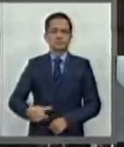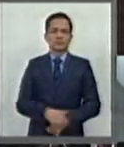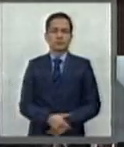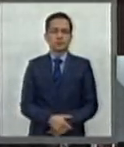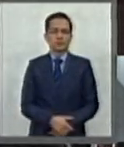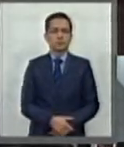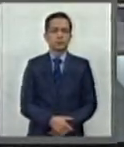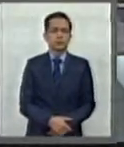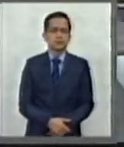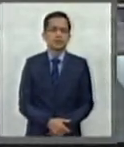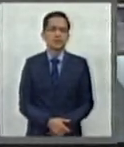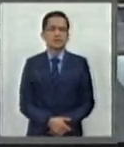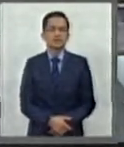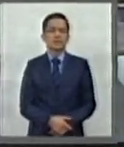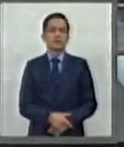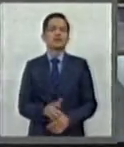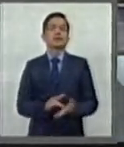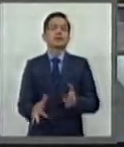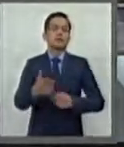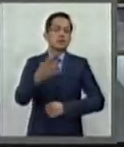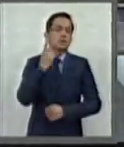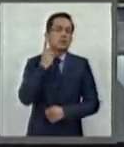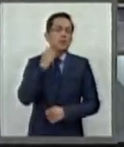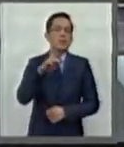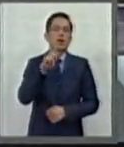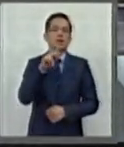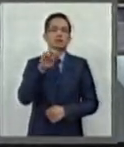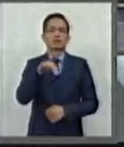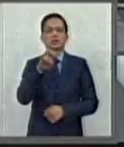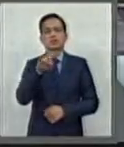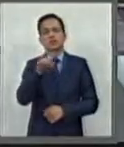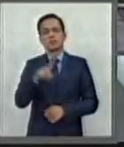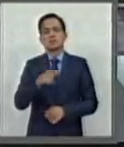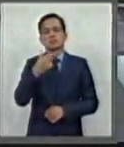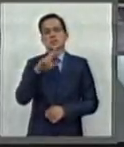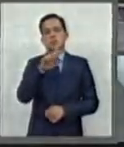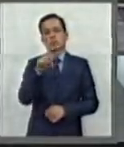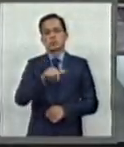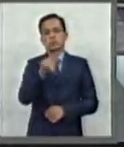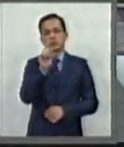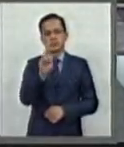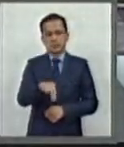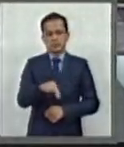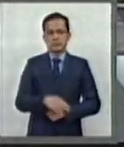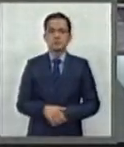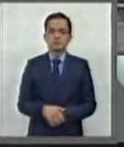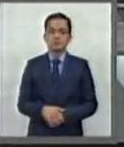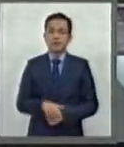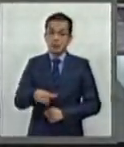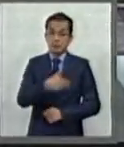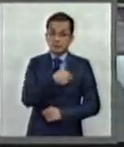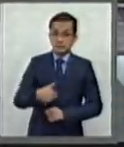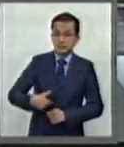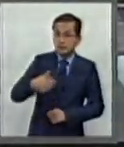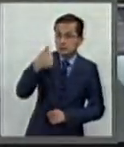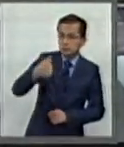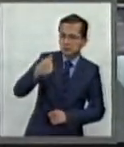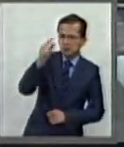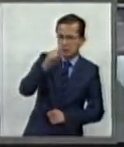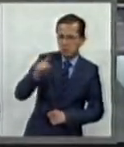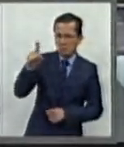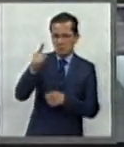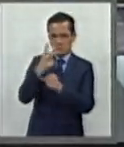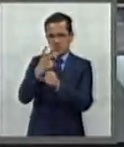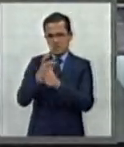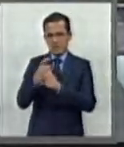Gracias, diputada Martínez Guzmán. Esta presidencia desea saludar la presencia en este recinto de